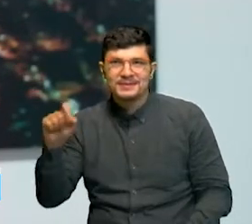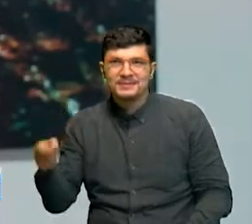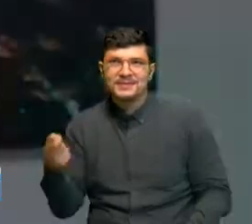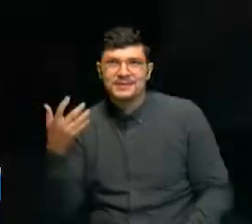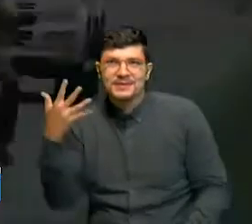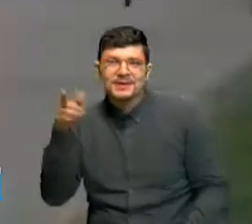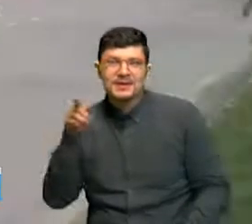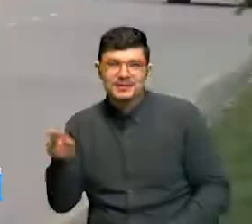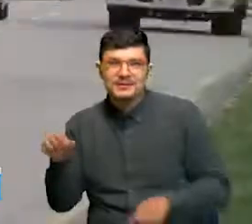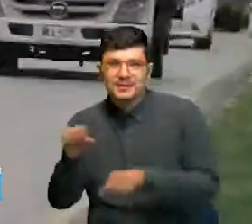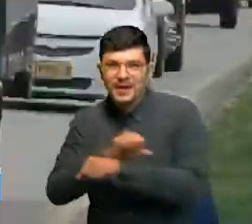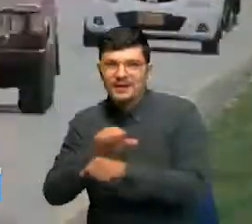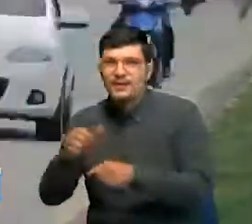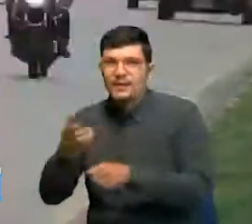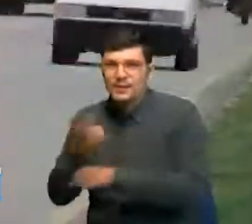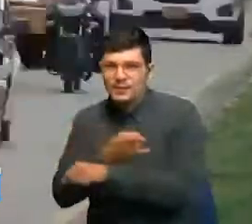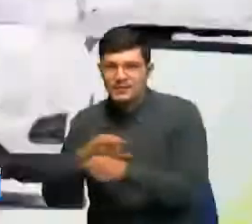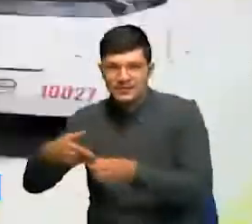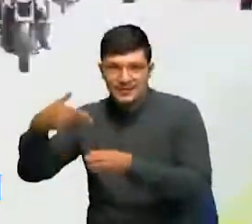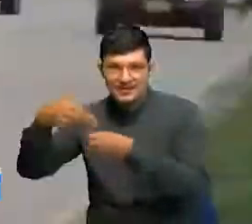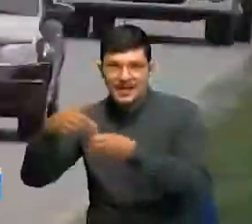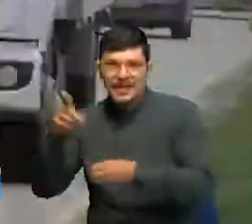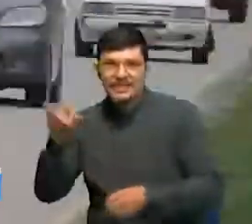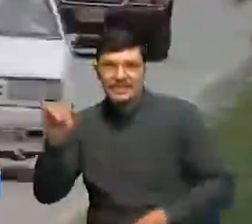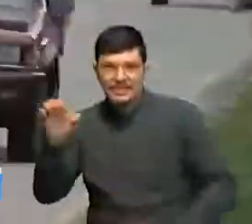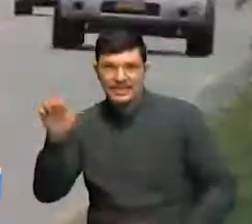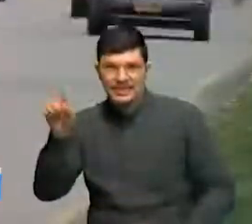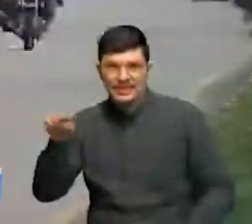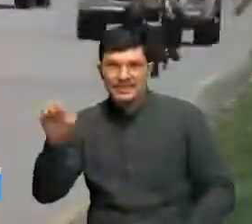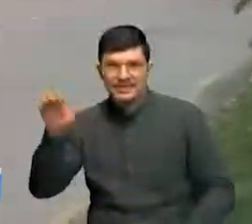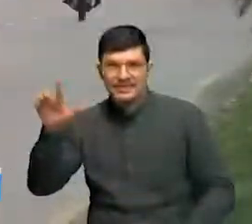diésel, los de transporte colectivo y masivo.